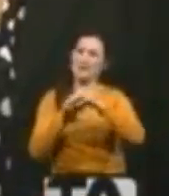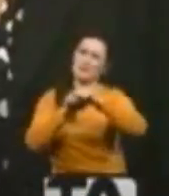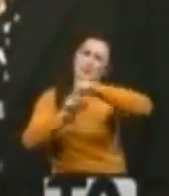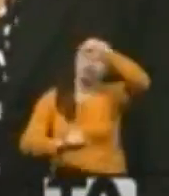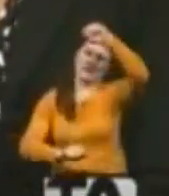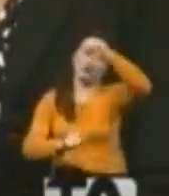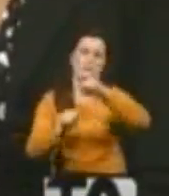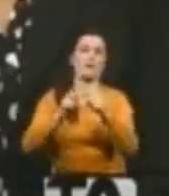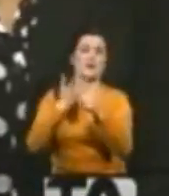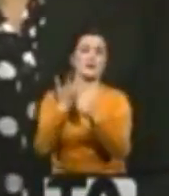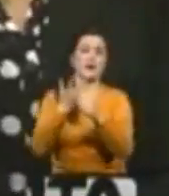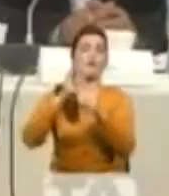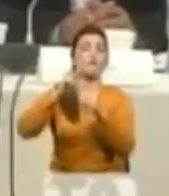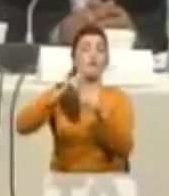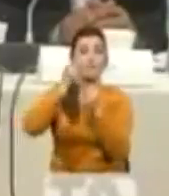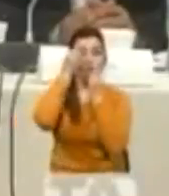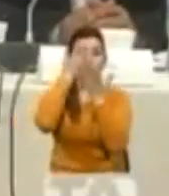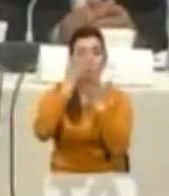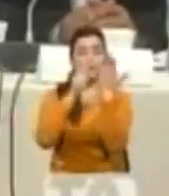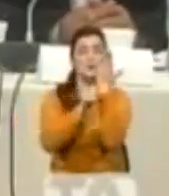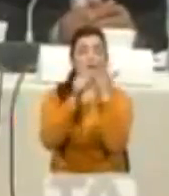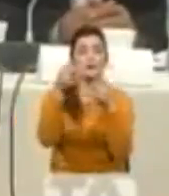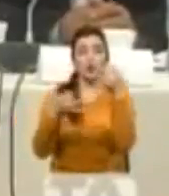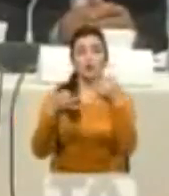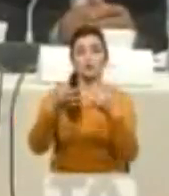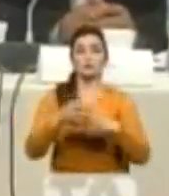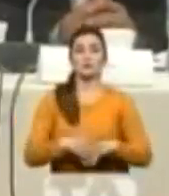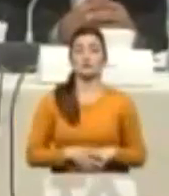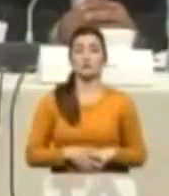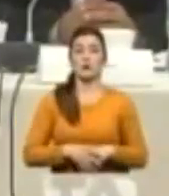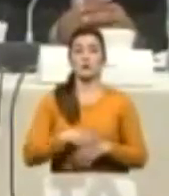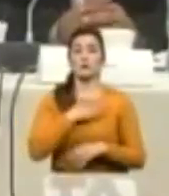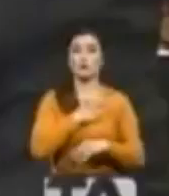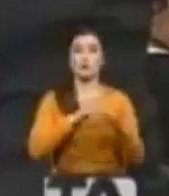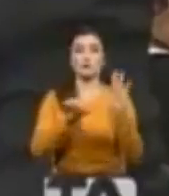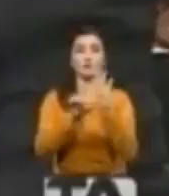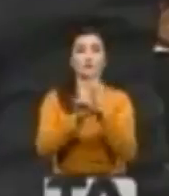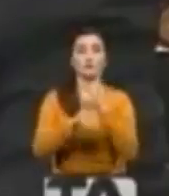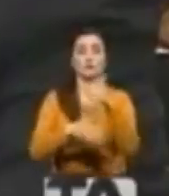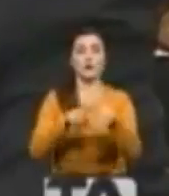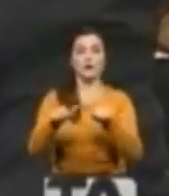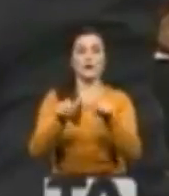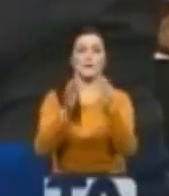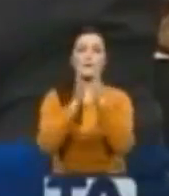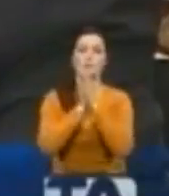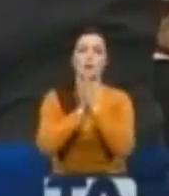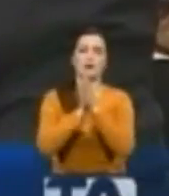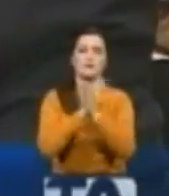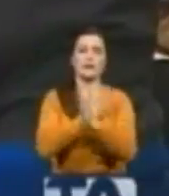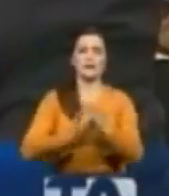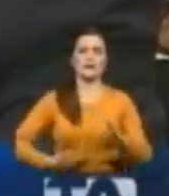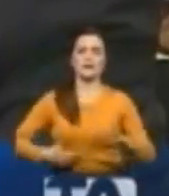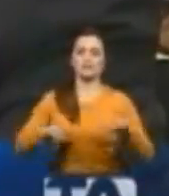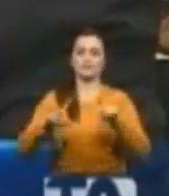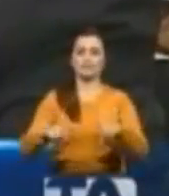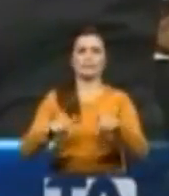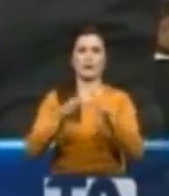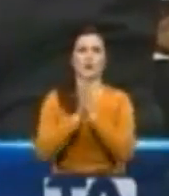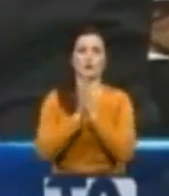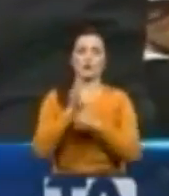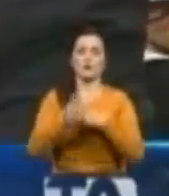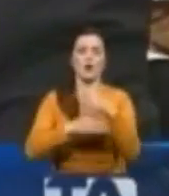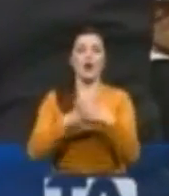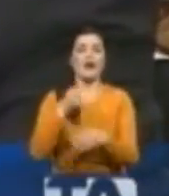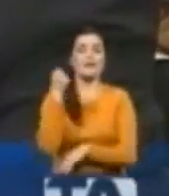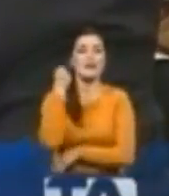sobre el tercer producto, al igual que la ministra de Justicia, pero que se haga de manera legal. Hay que pedirle al señor presidente de la República que proceda